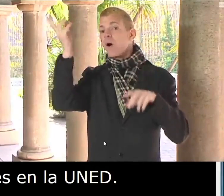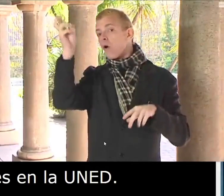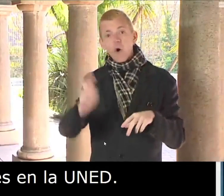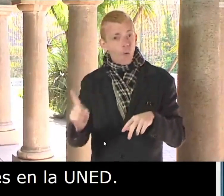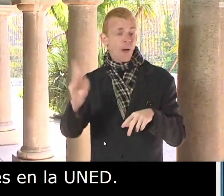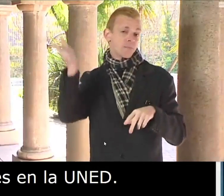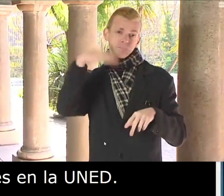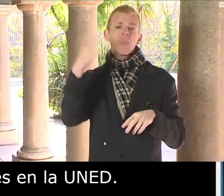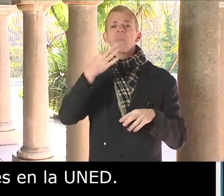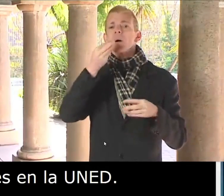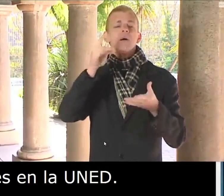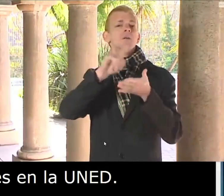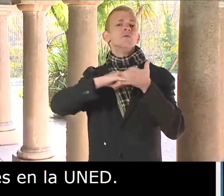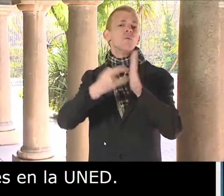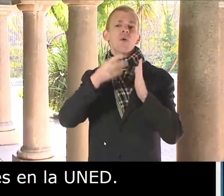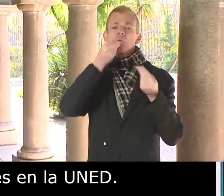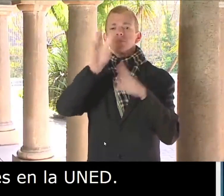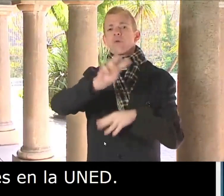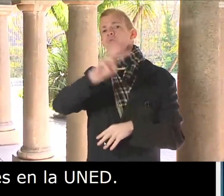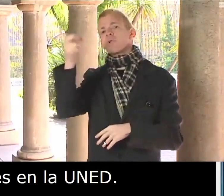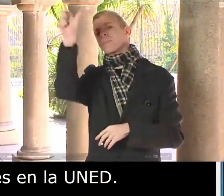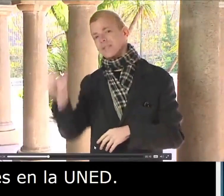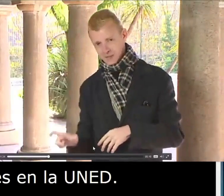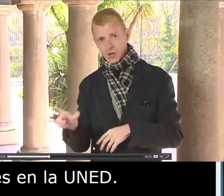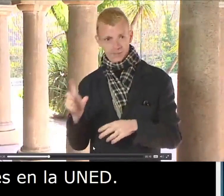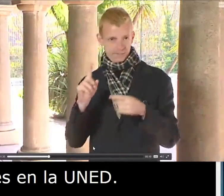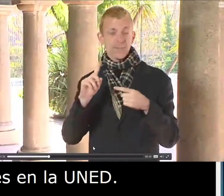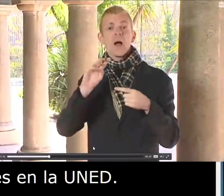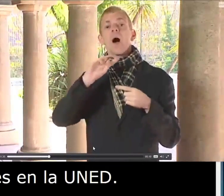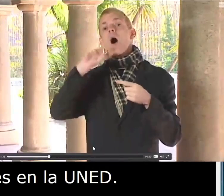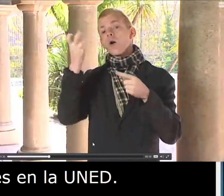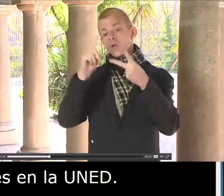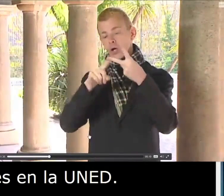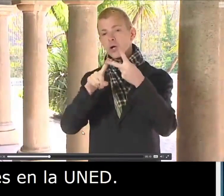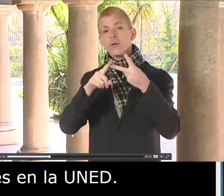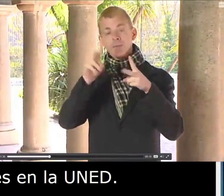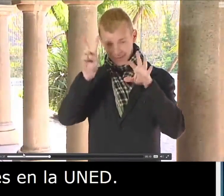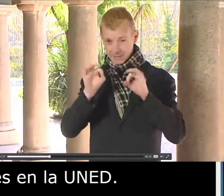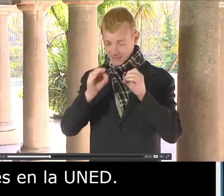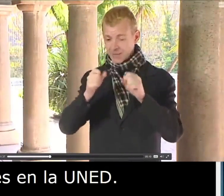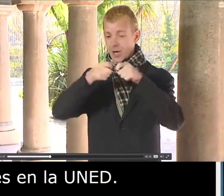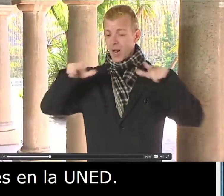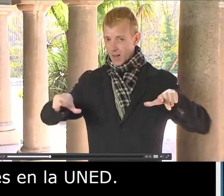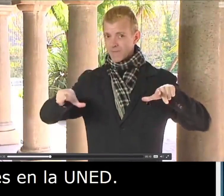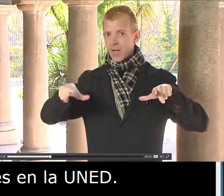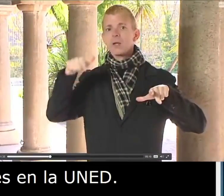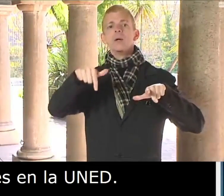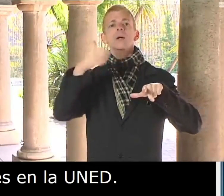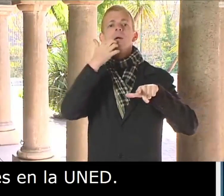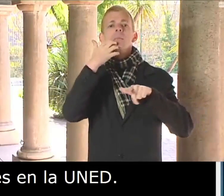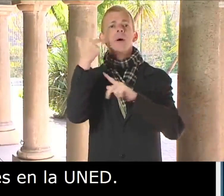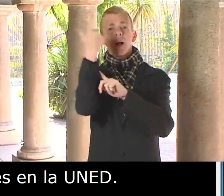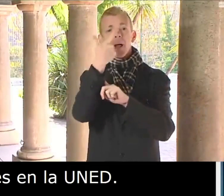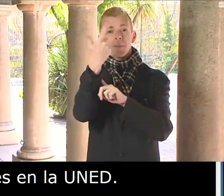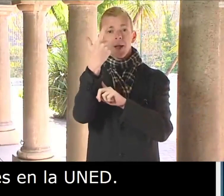Soluciones de cara a futuro, pues se me ocurre incorporar intérpretes de lengua de signos dentro de las aulas para poder